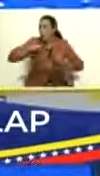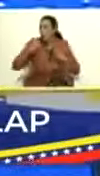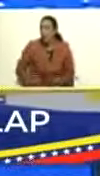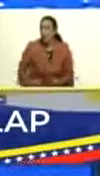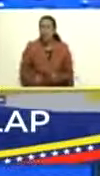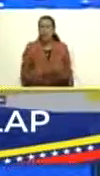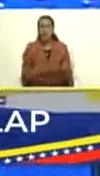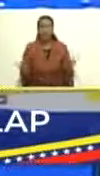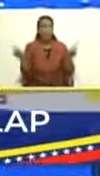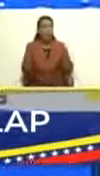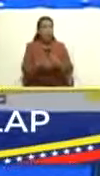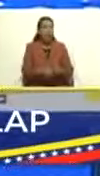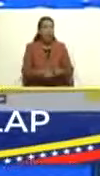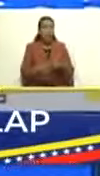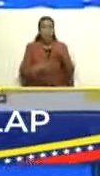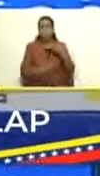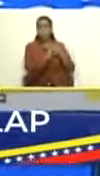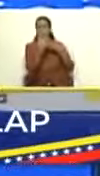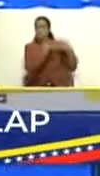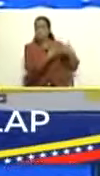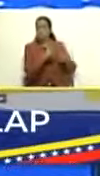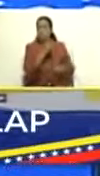podrá!